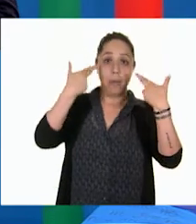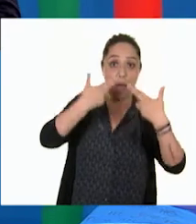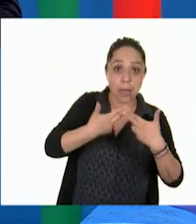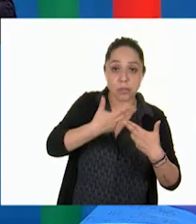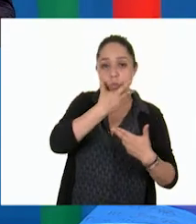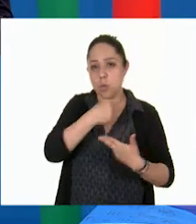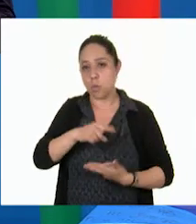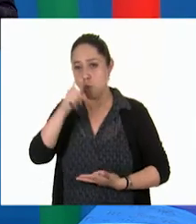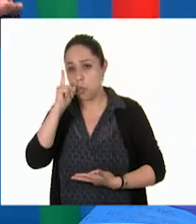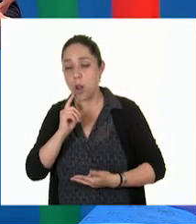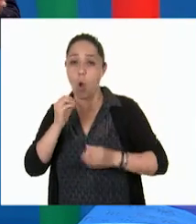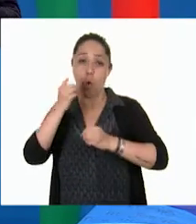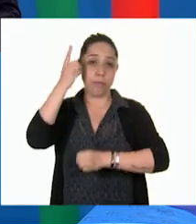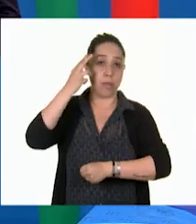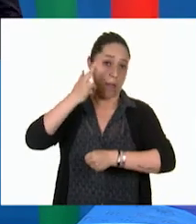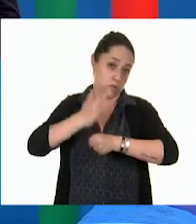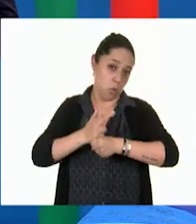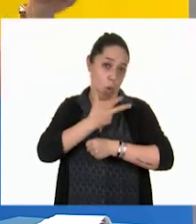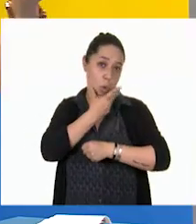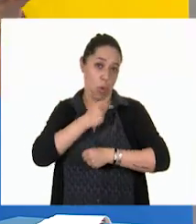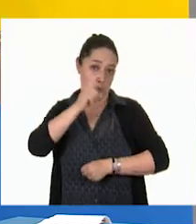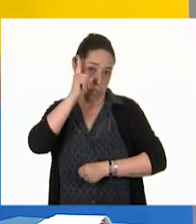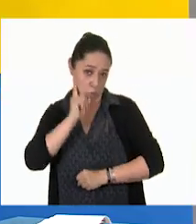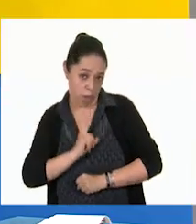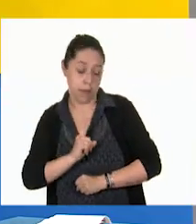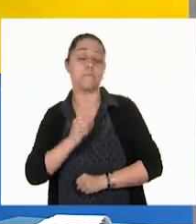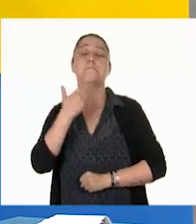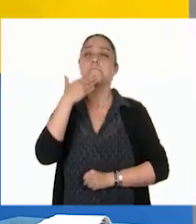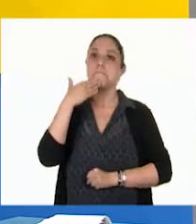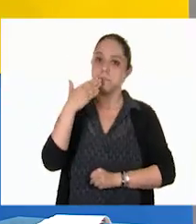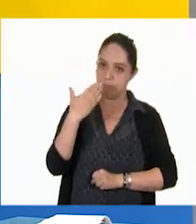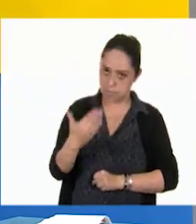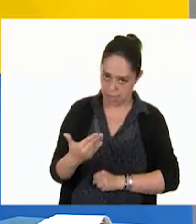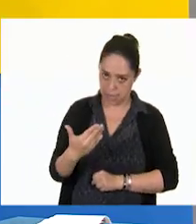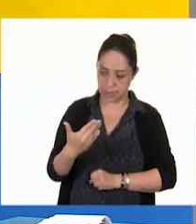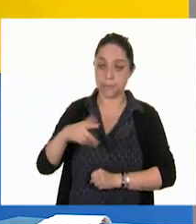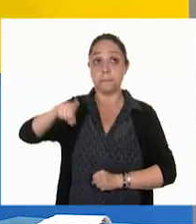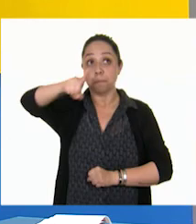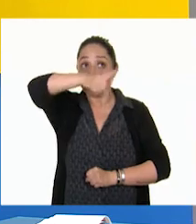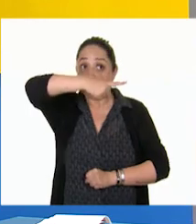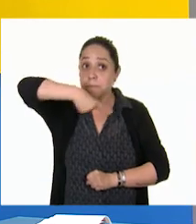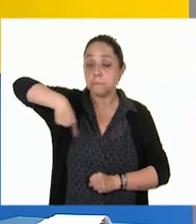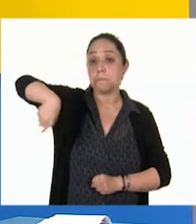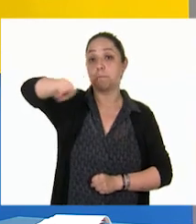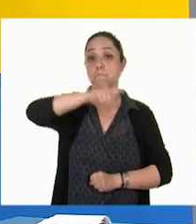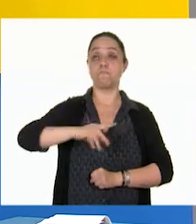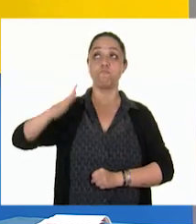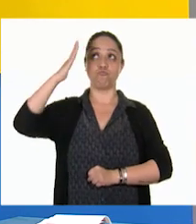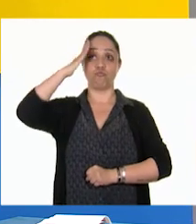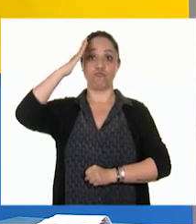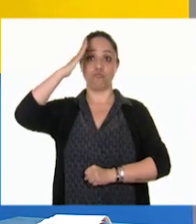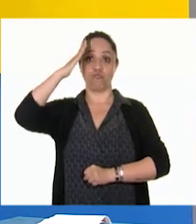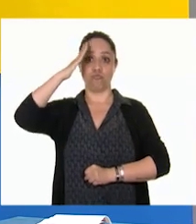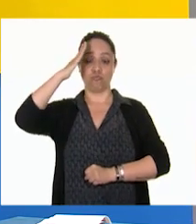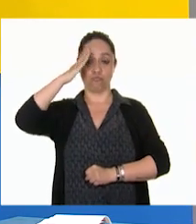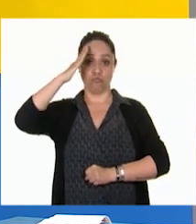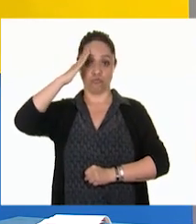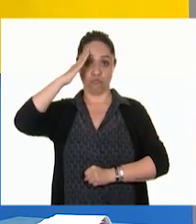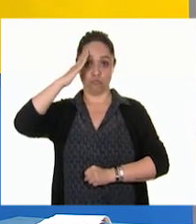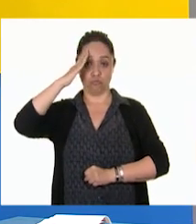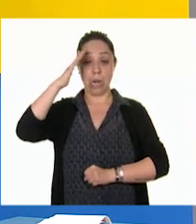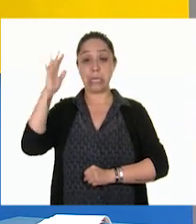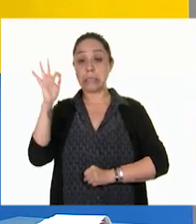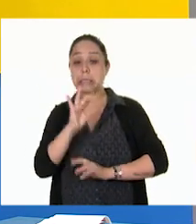maestra o el director o la directora. Bien, ellas y ellos son los encargados de asignar sanciones si